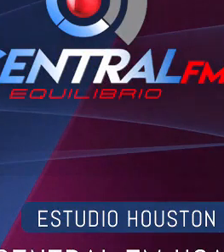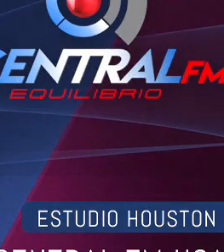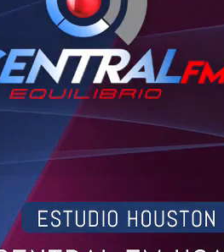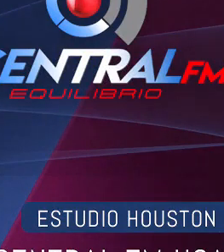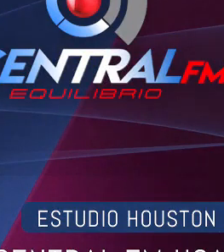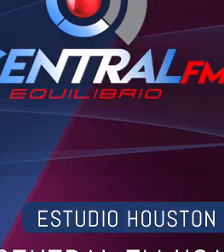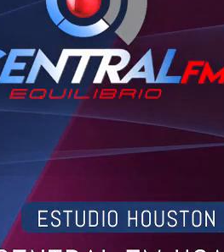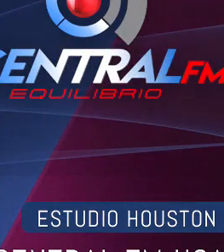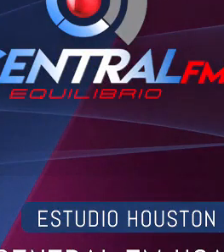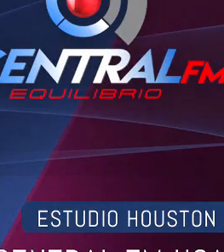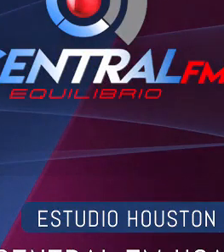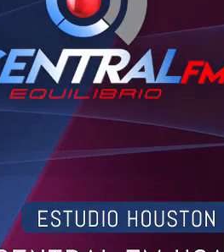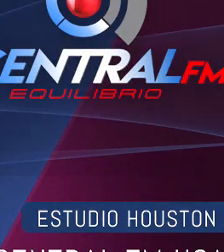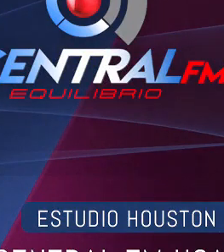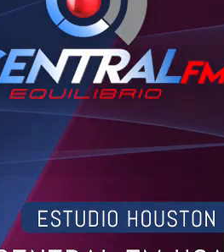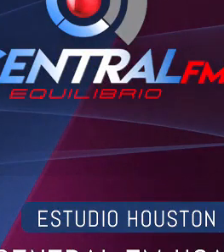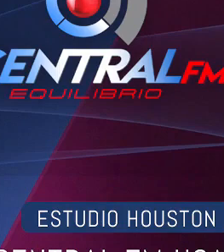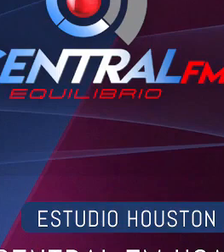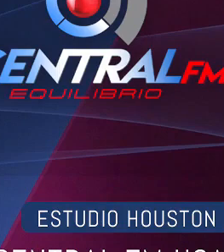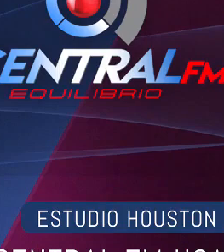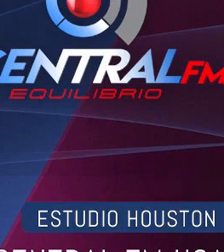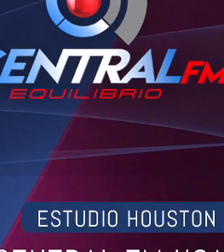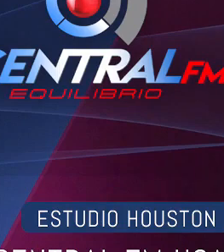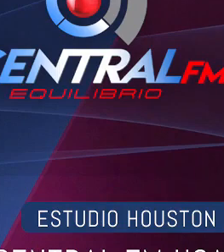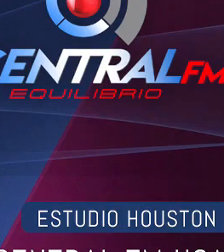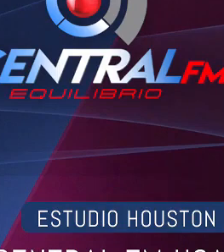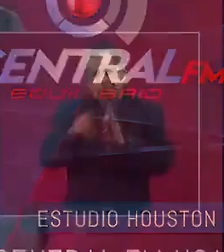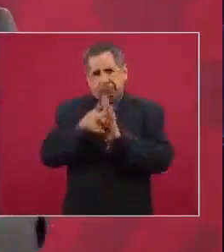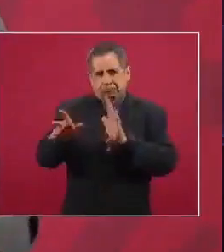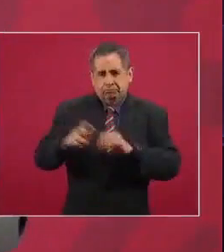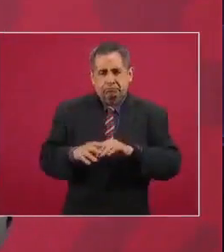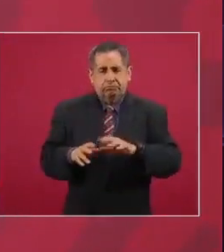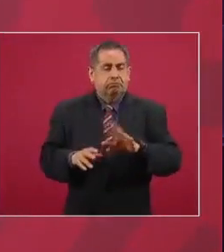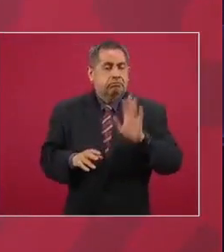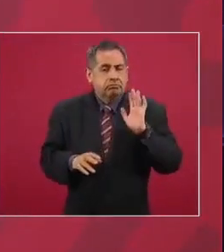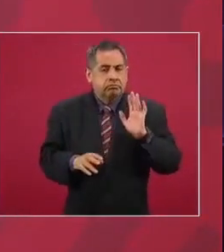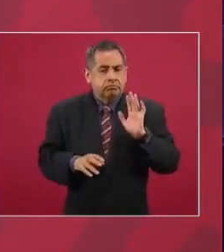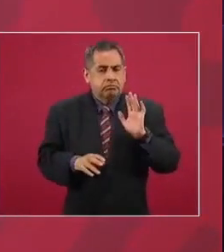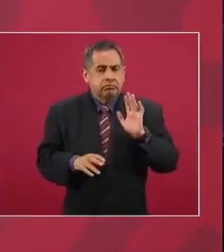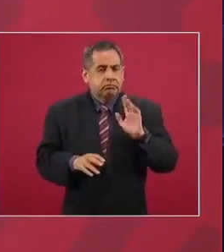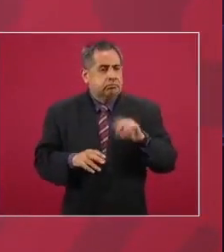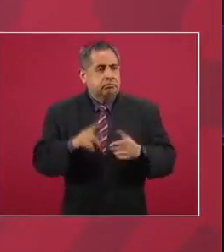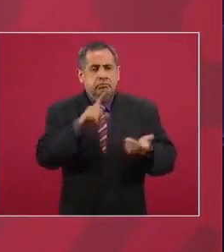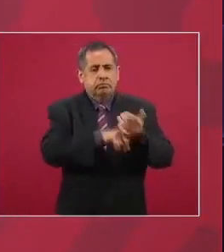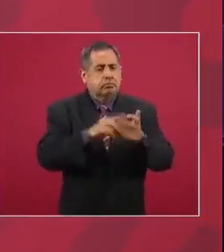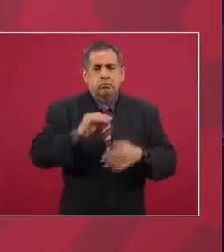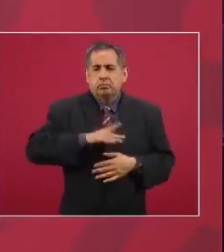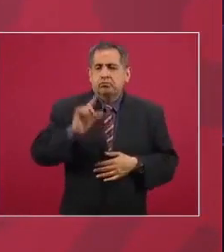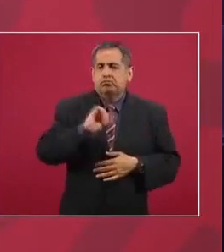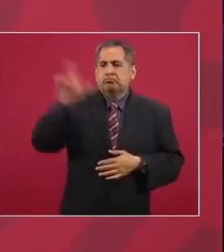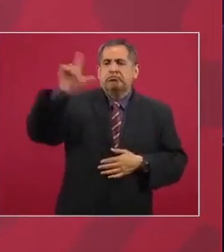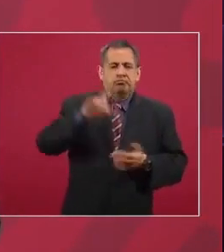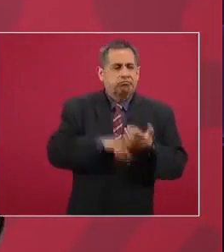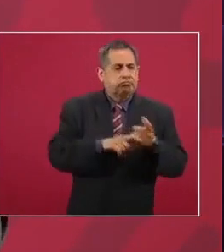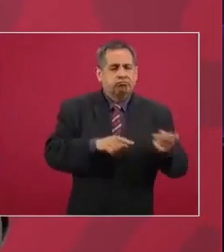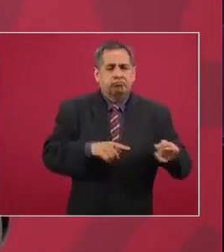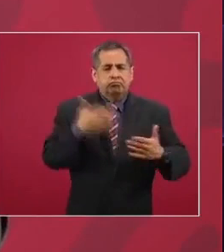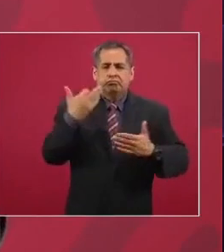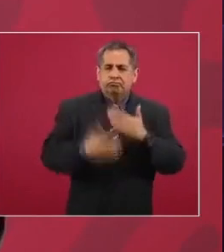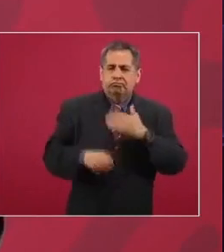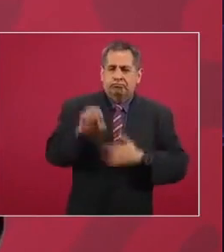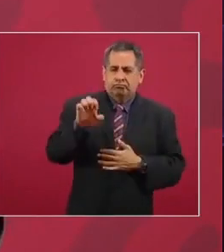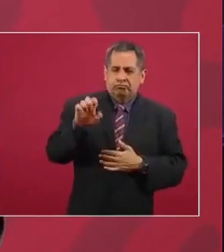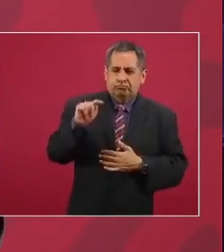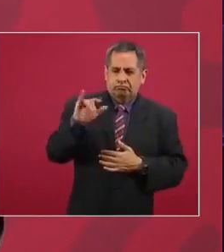también internacionales que no han sido, dice, profesionales. Esto fue lo que dijo. No tienen profesionalismo y les falta